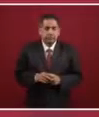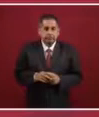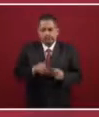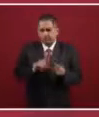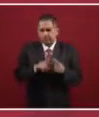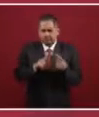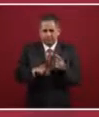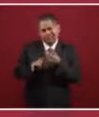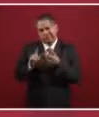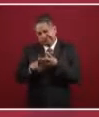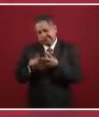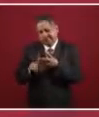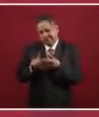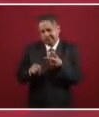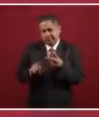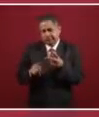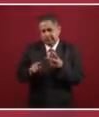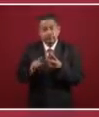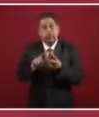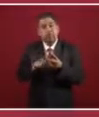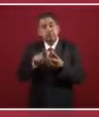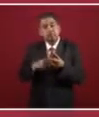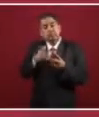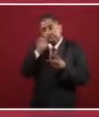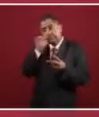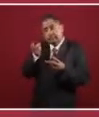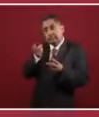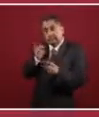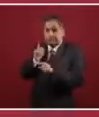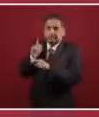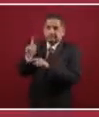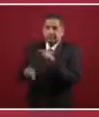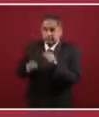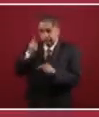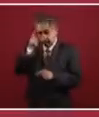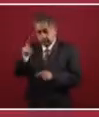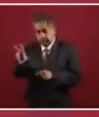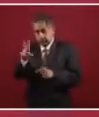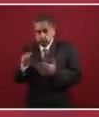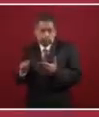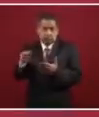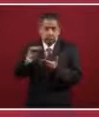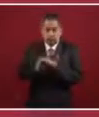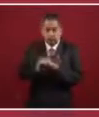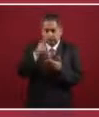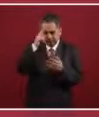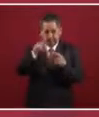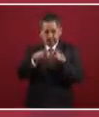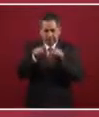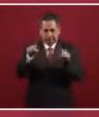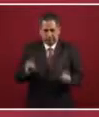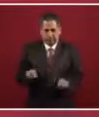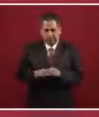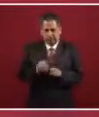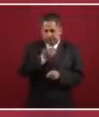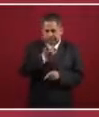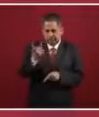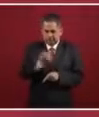aunque el segundo llevaba la intención de que yo no apareciera en la boleta.